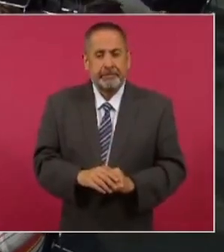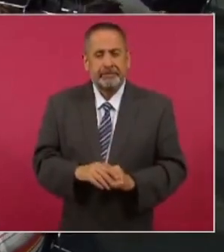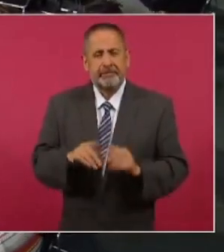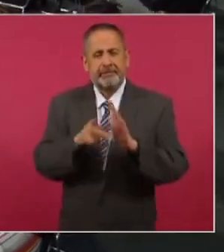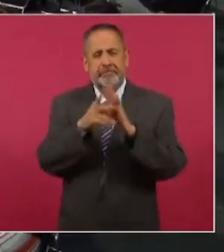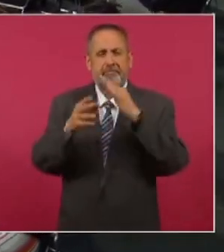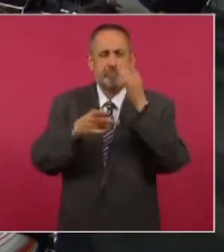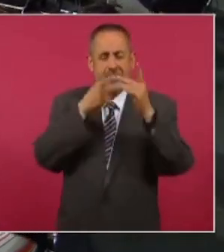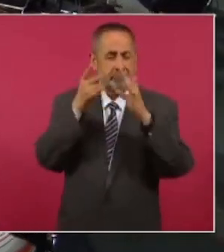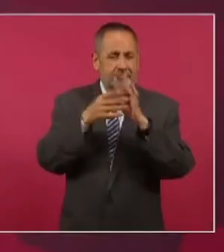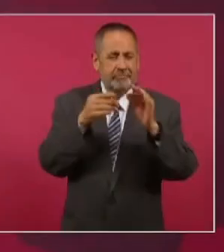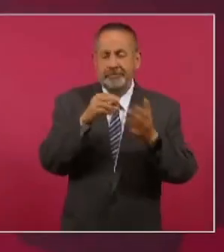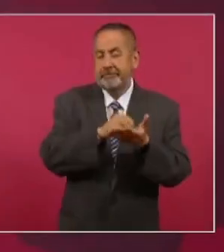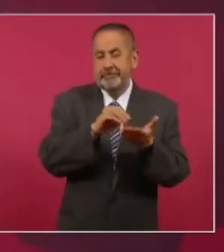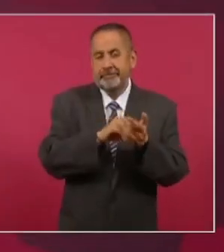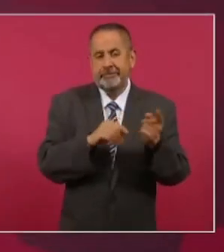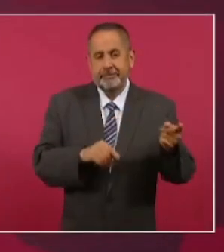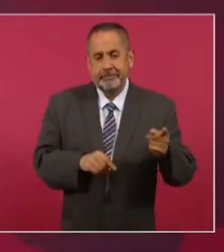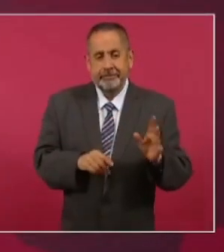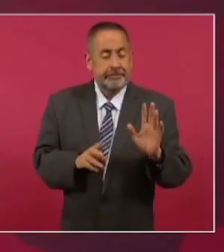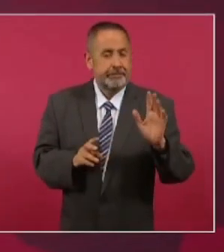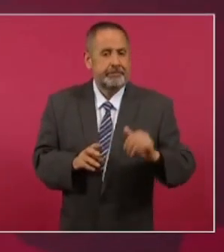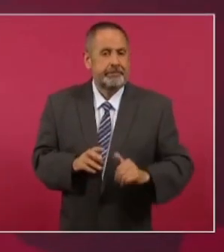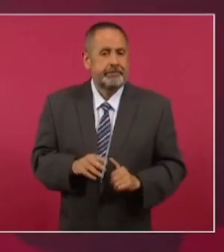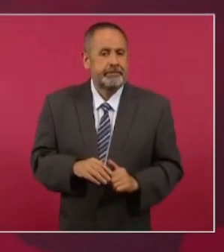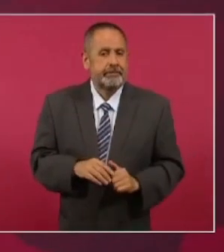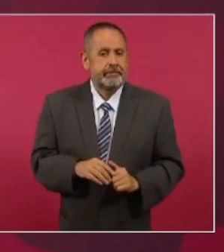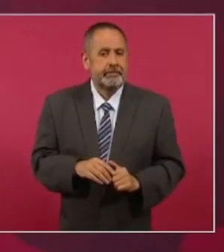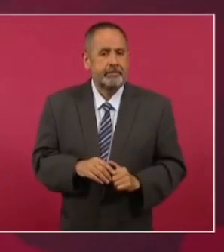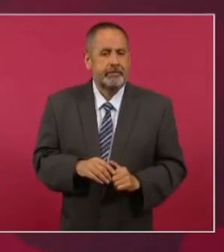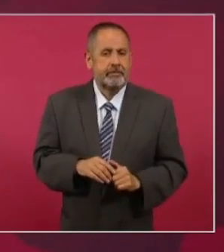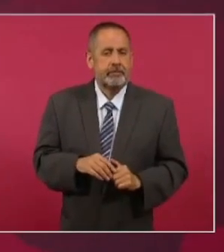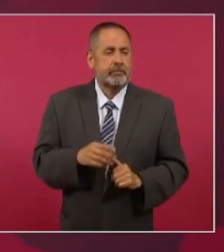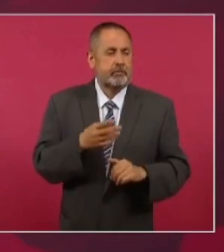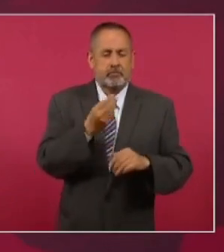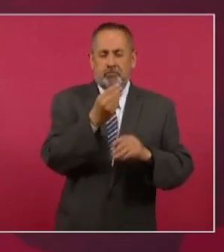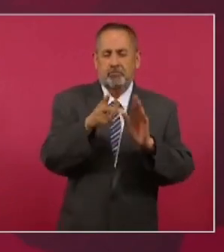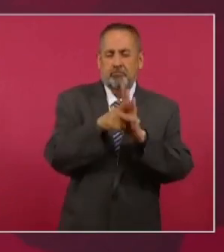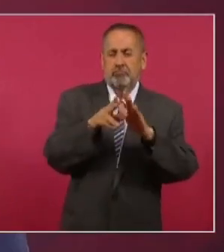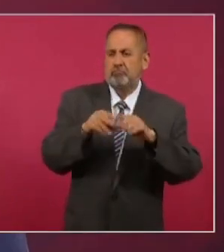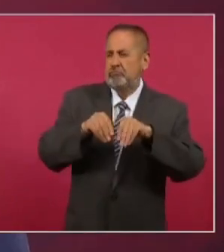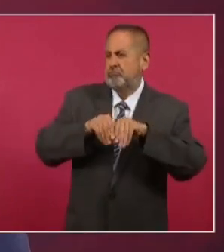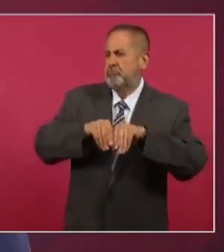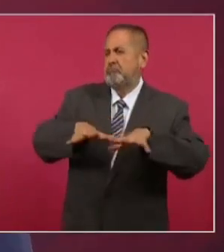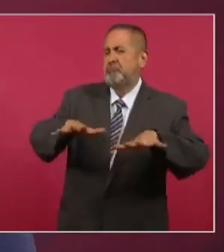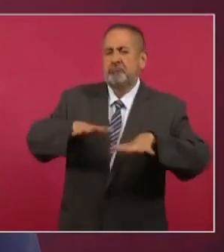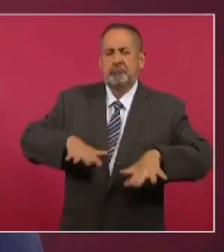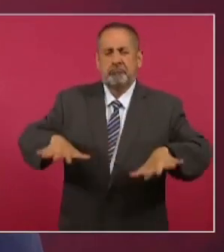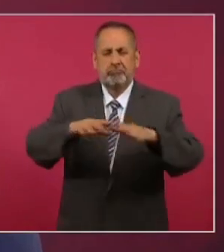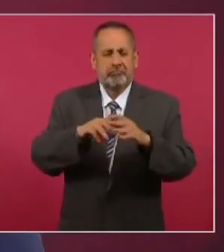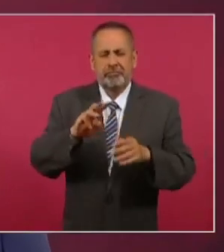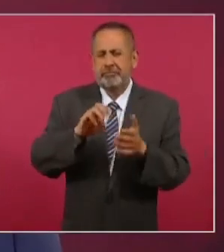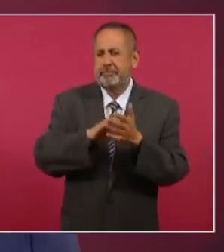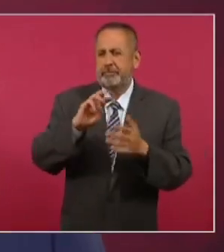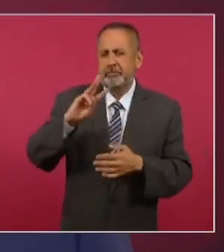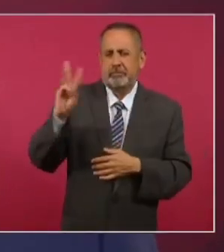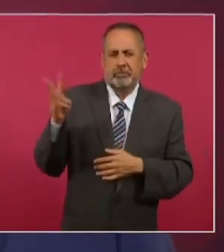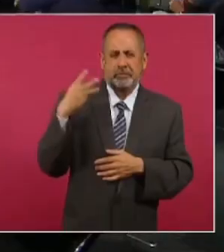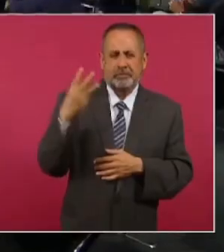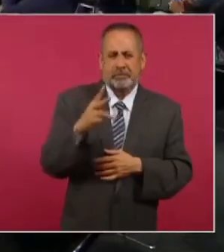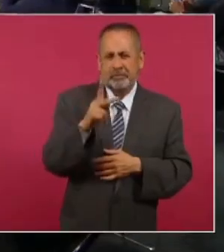todavía se siguen llamando de mucha influencia el Washington Post